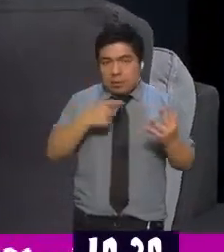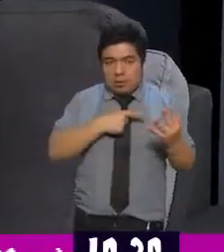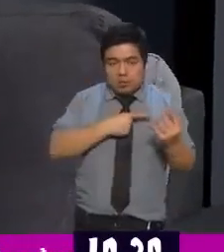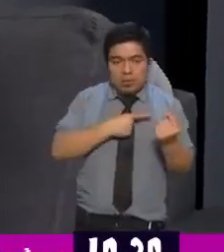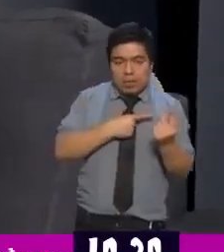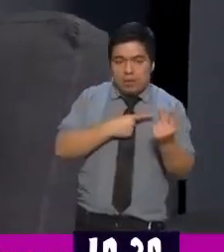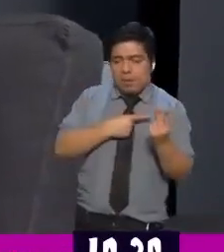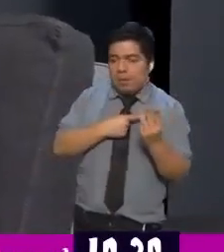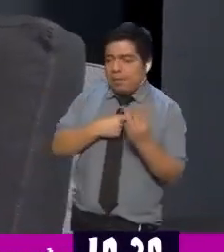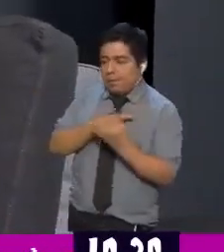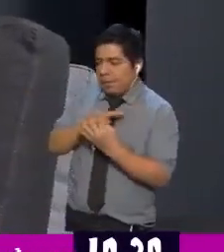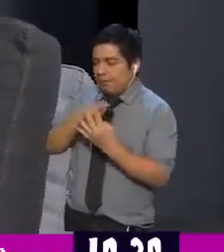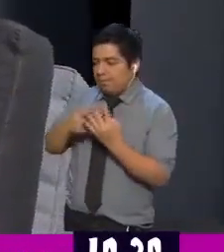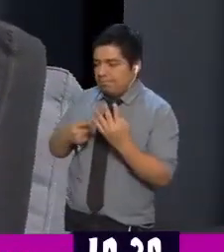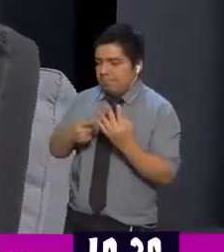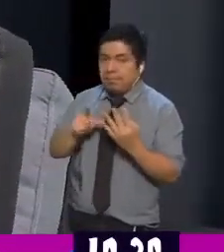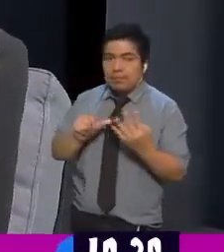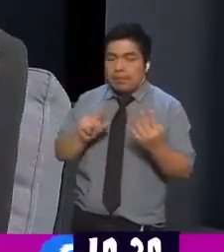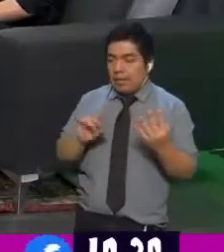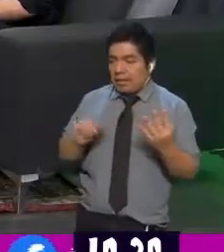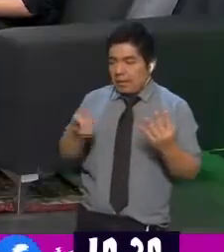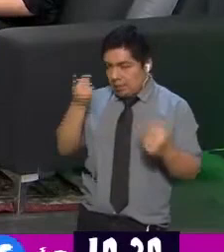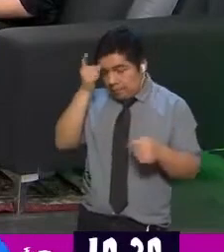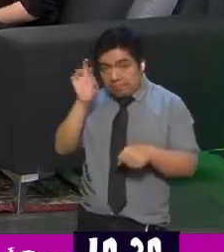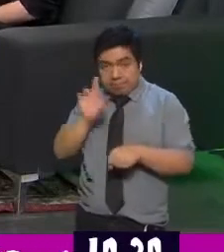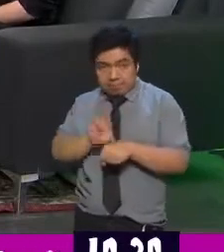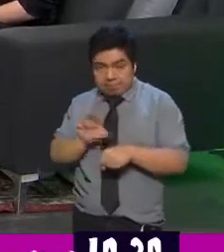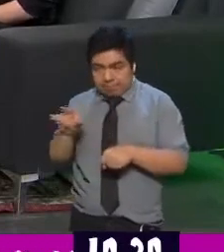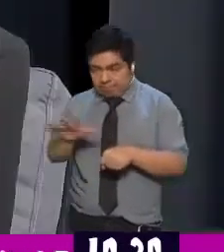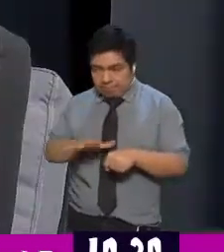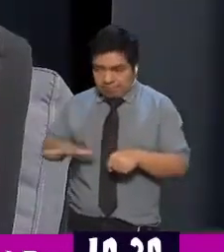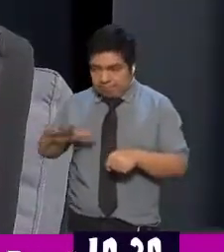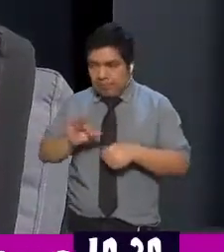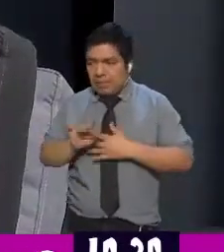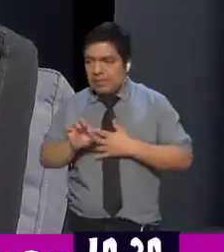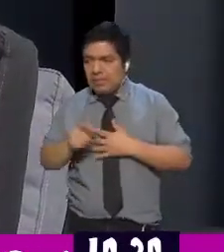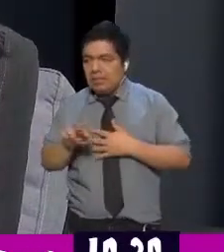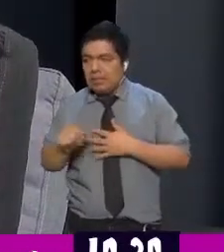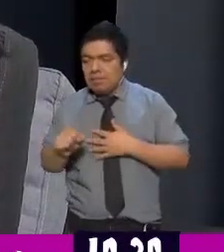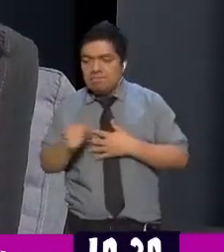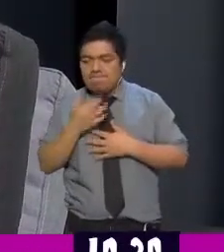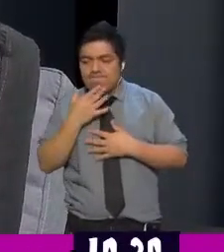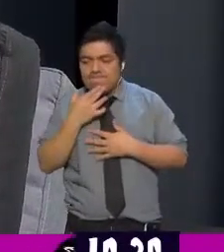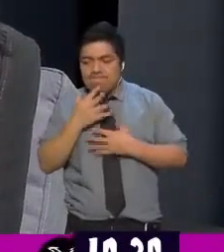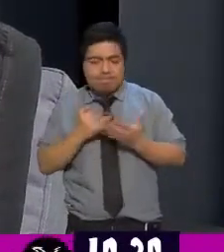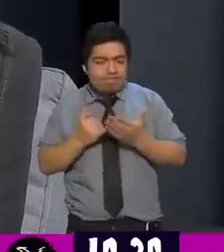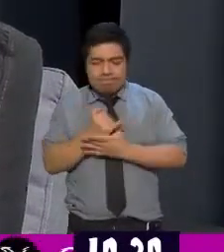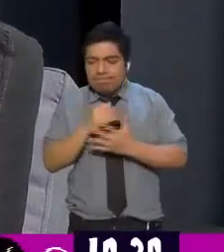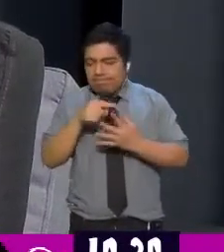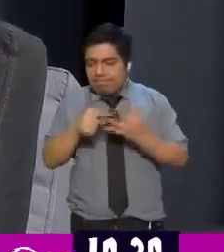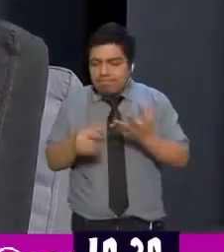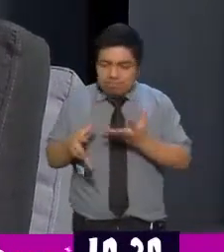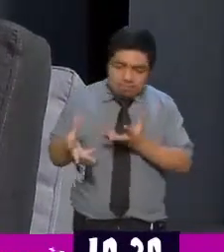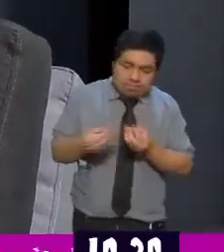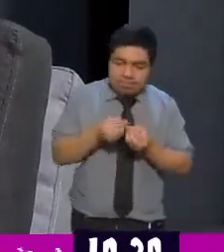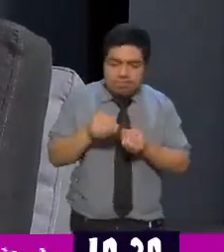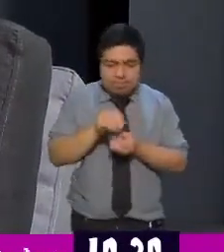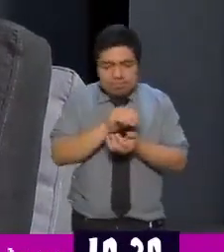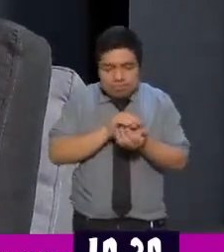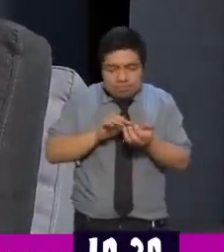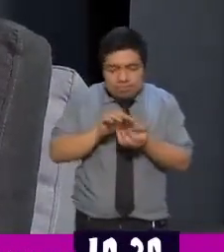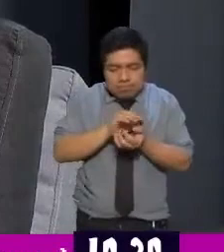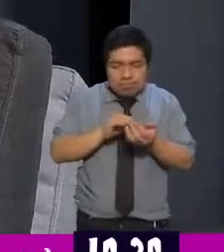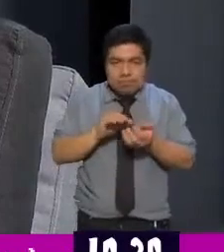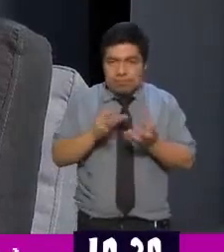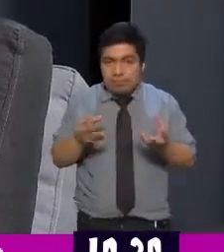pero Adrián Vázquez, nuestro director de la compañía Los Tristes Tigres, decidió hacer una especie de mezcolanza para